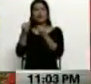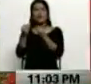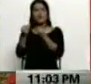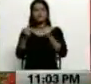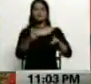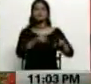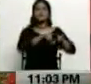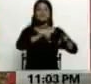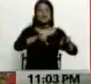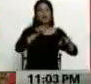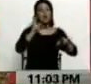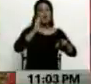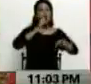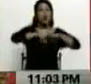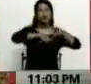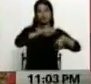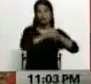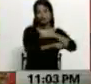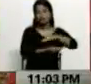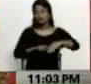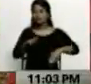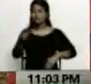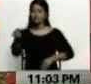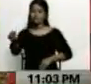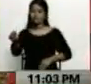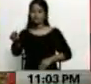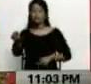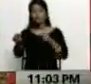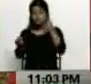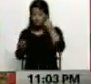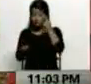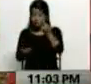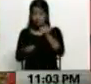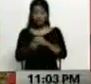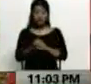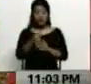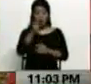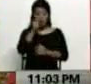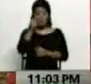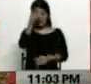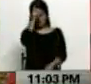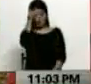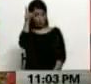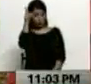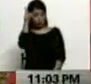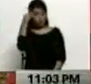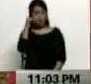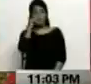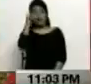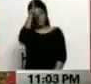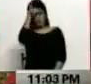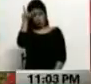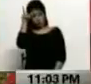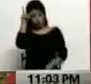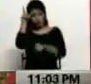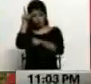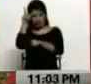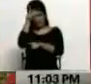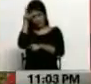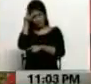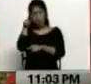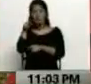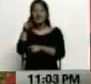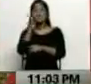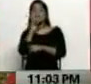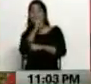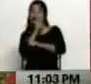Y eso hay que decirlo Leopoldo López Leopoldo López su